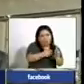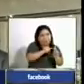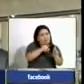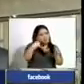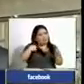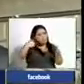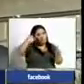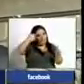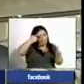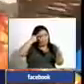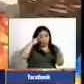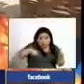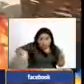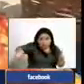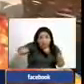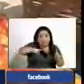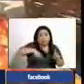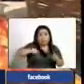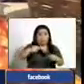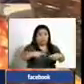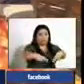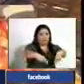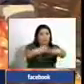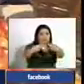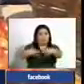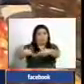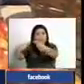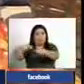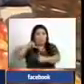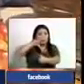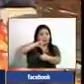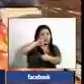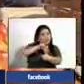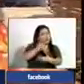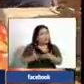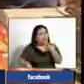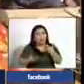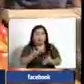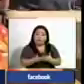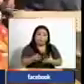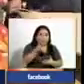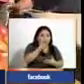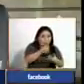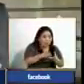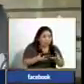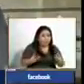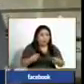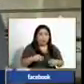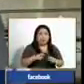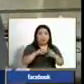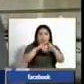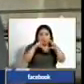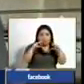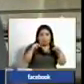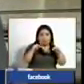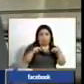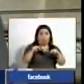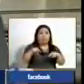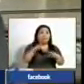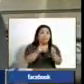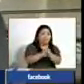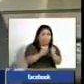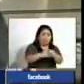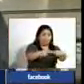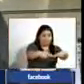que por las medidas adoptadas en los puestos fronterizos de Centroamérica, habrá escasez de alimento en Nicaragua. Como está cerrada la